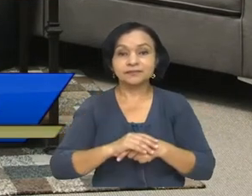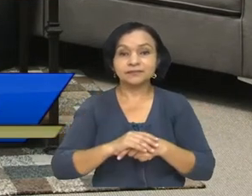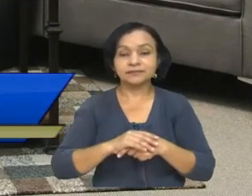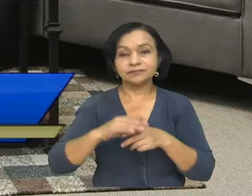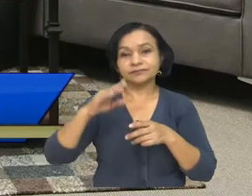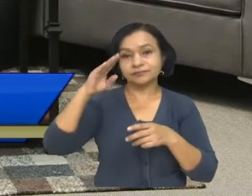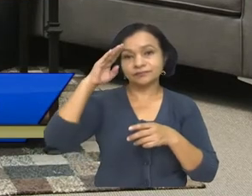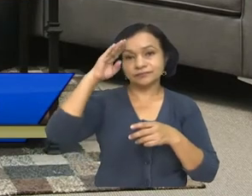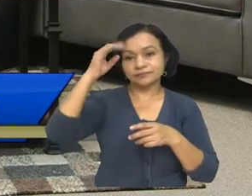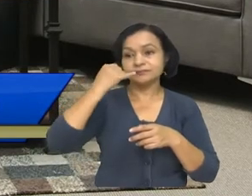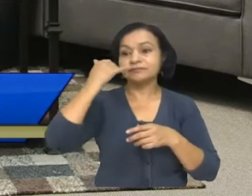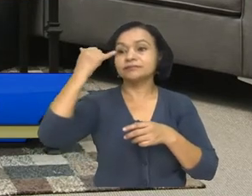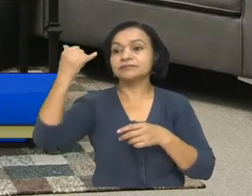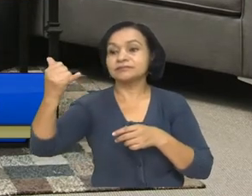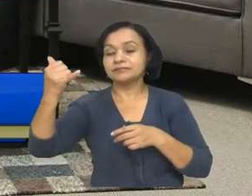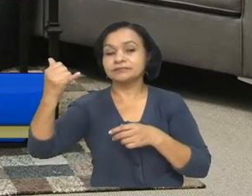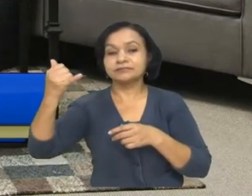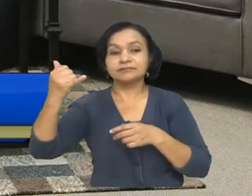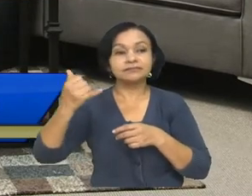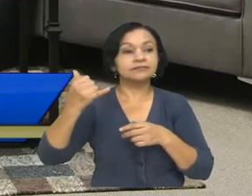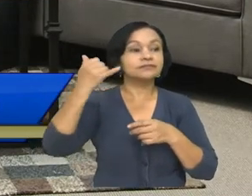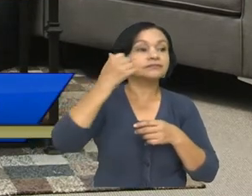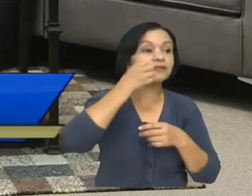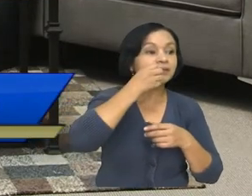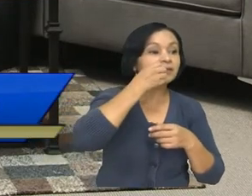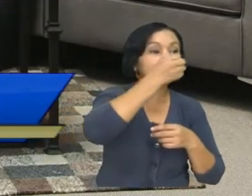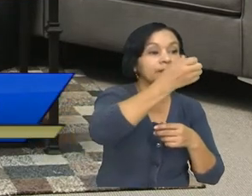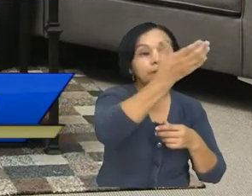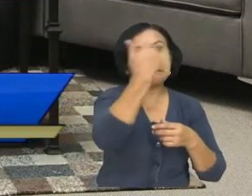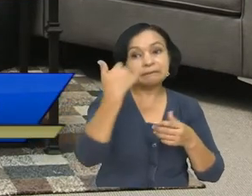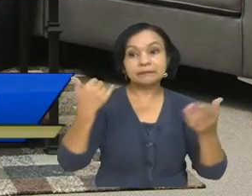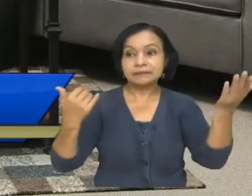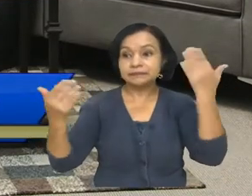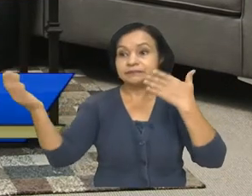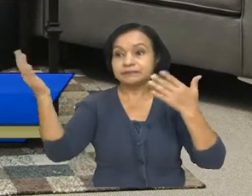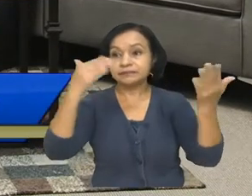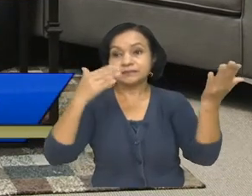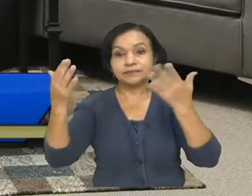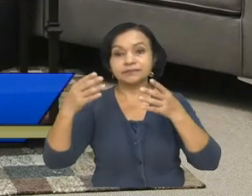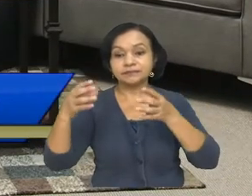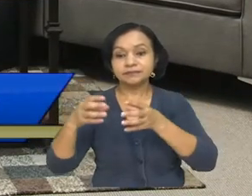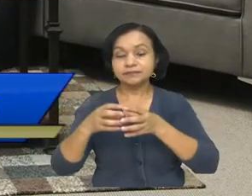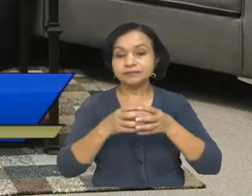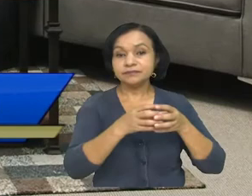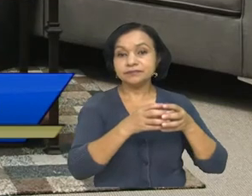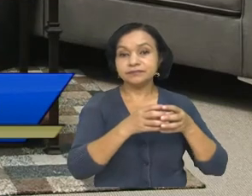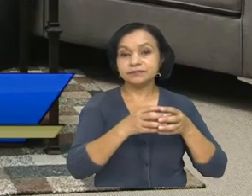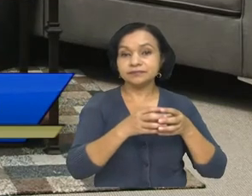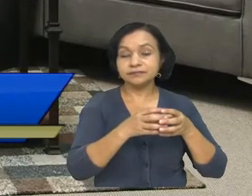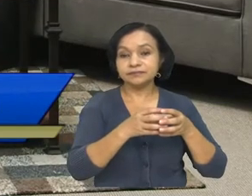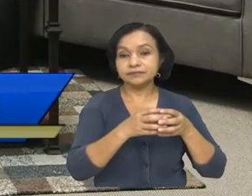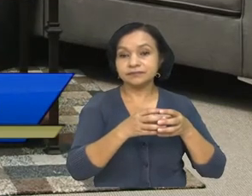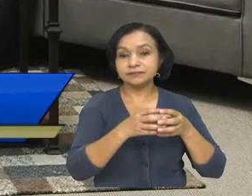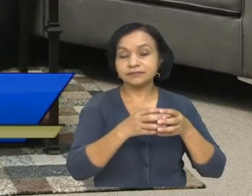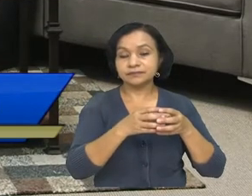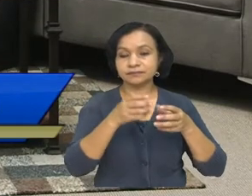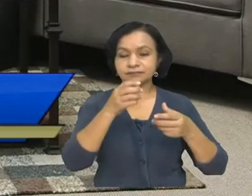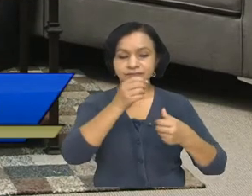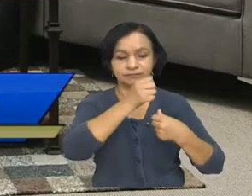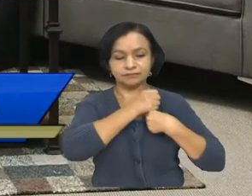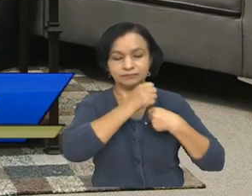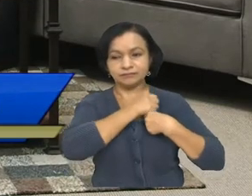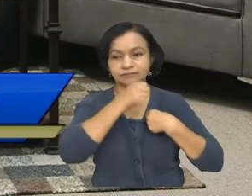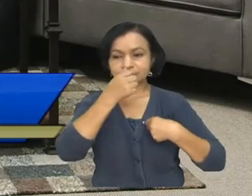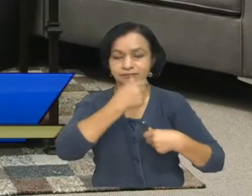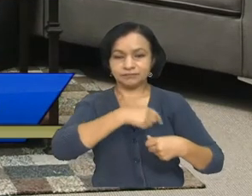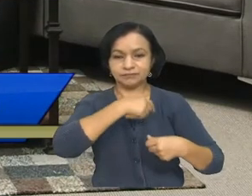tuyo llamaba a otro y vénganse para acá. Y entonces resulta que nosotros nos mandan aquí a la Academia Militar.